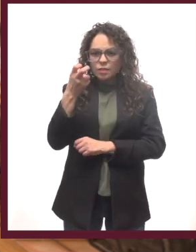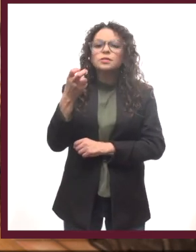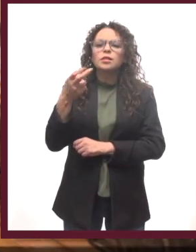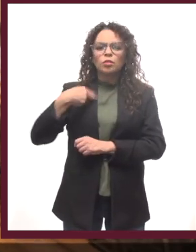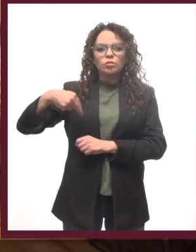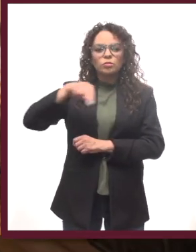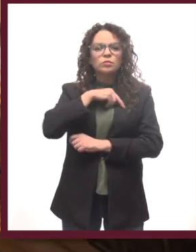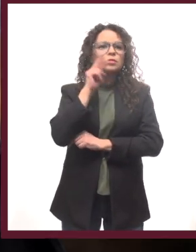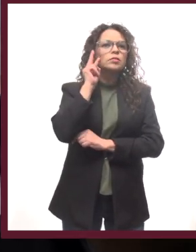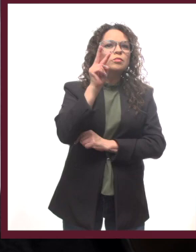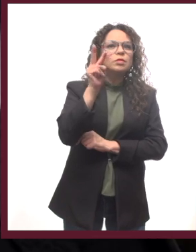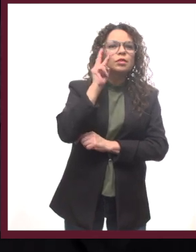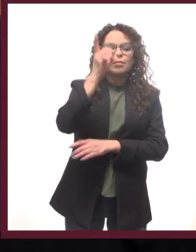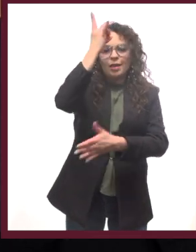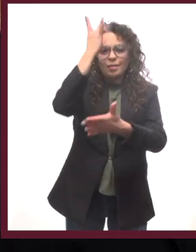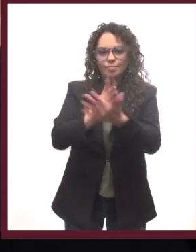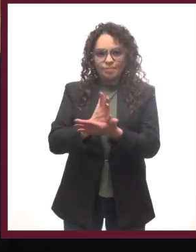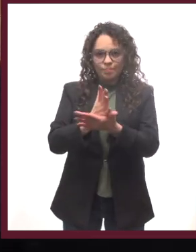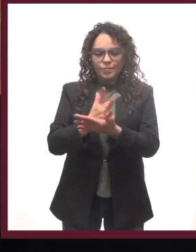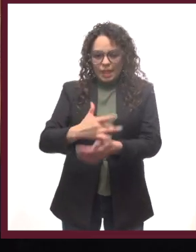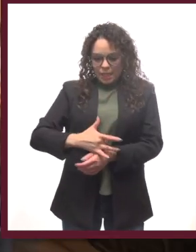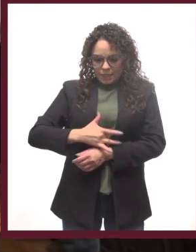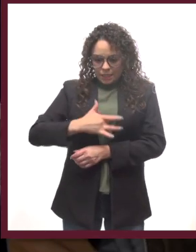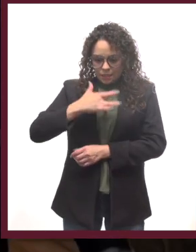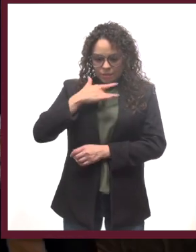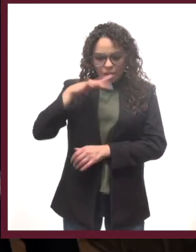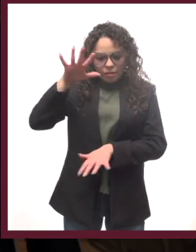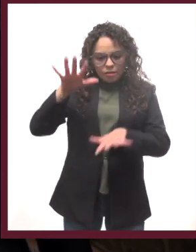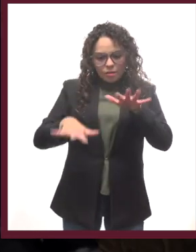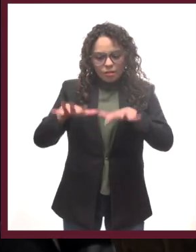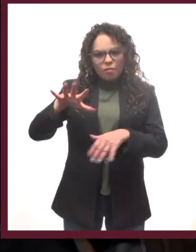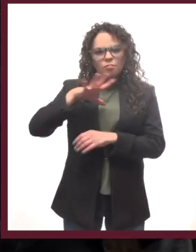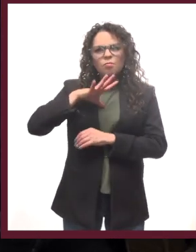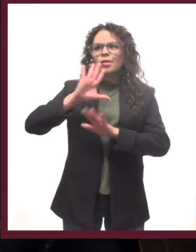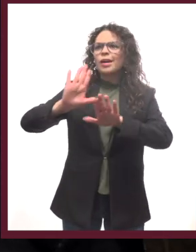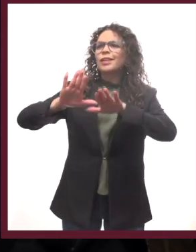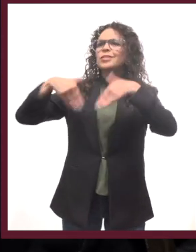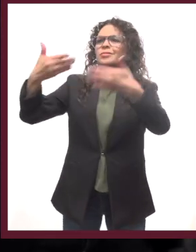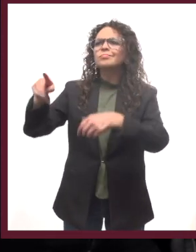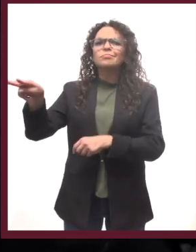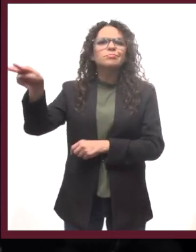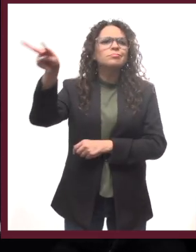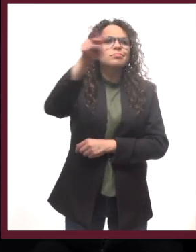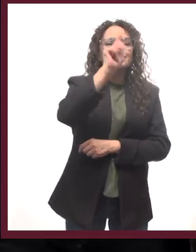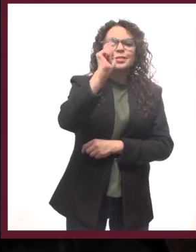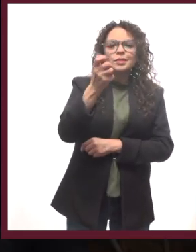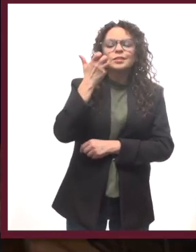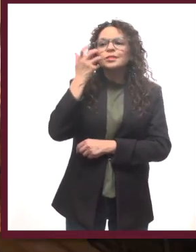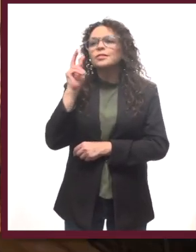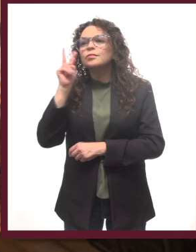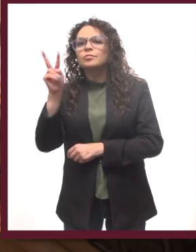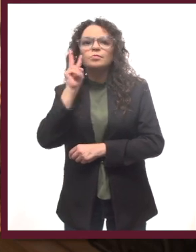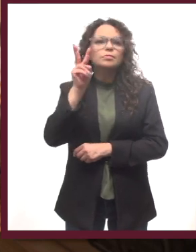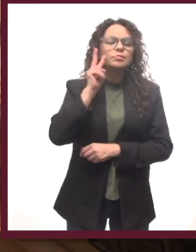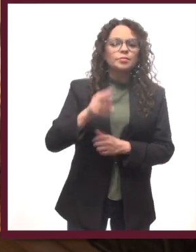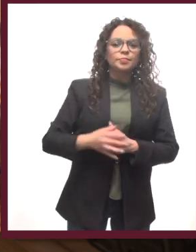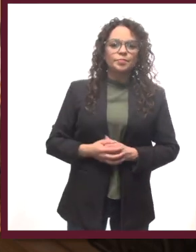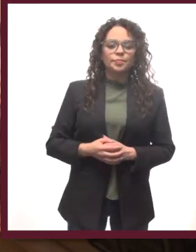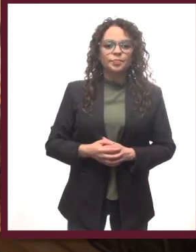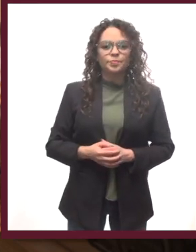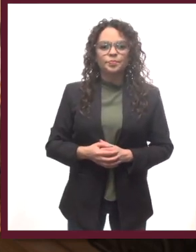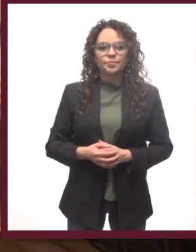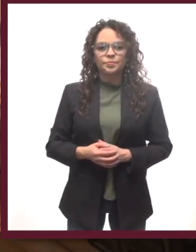Este delimita lo que vamos a ver, muchas veces generando la sensación de que existe algo más afuera del cuadro.